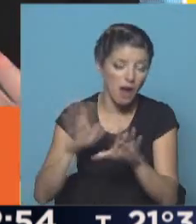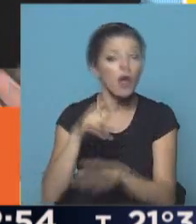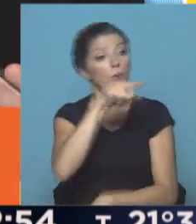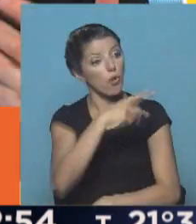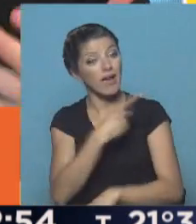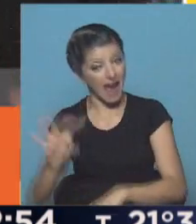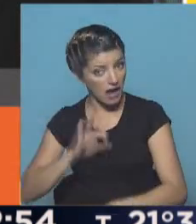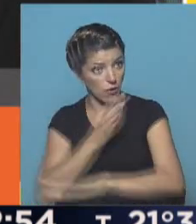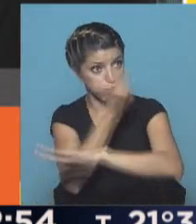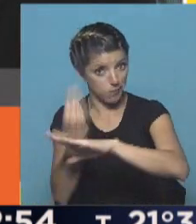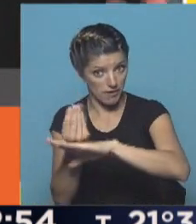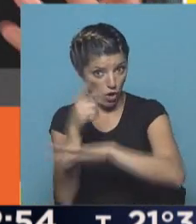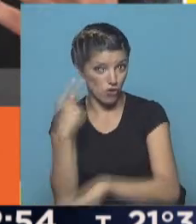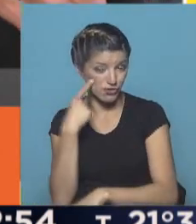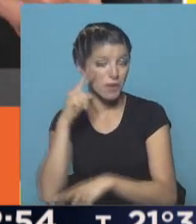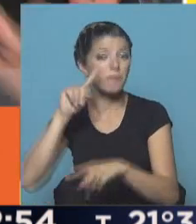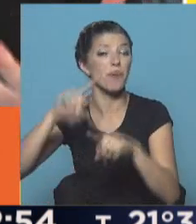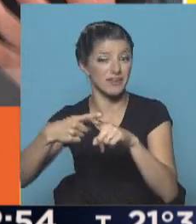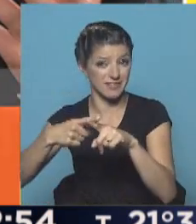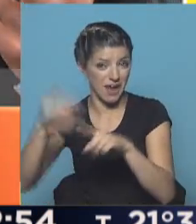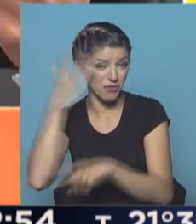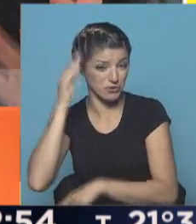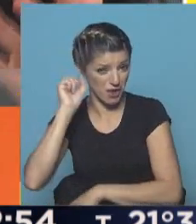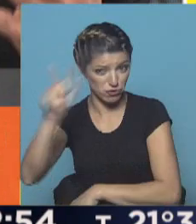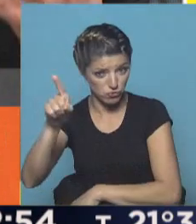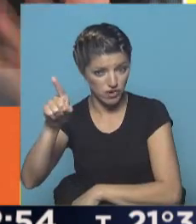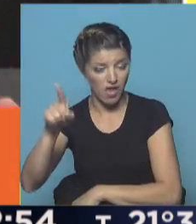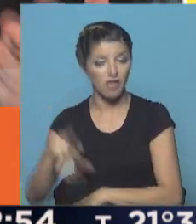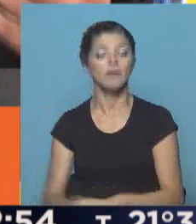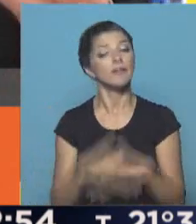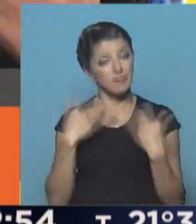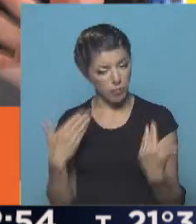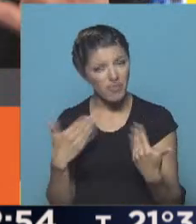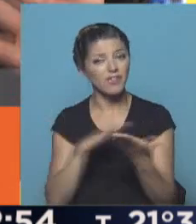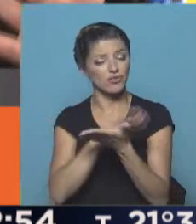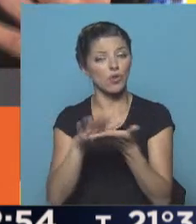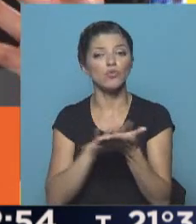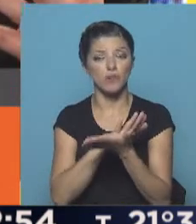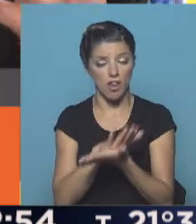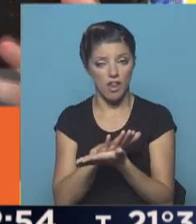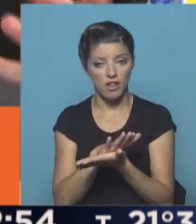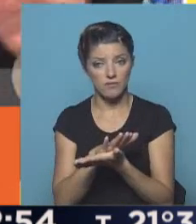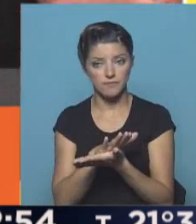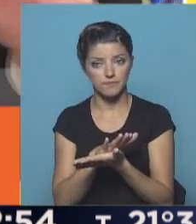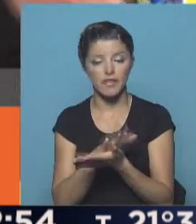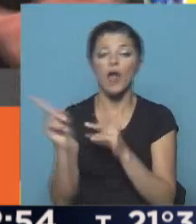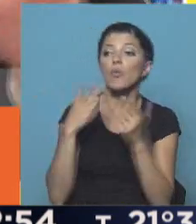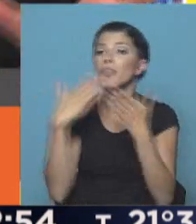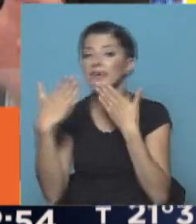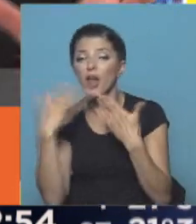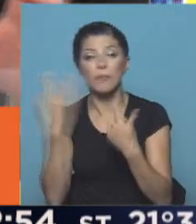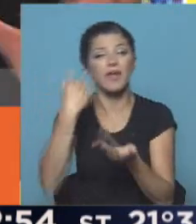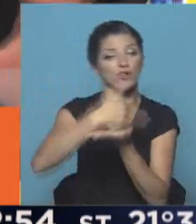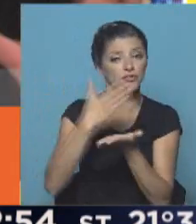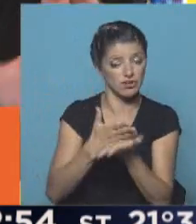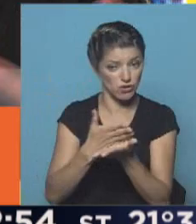y que conoces un poco la cultura política venezolana, ¿es posible encontrar una salida, algún tipo de diálogo entre los sectores más moderados,